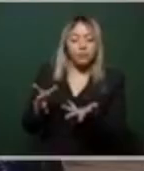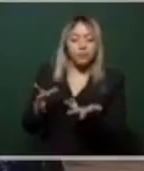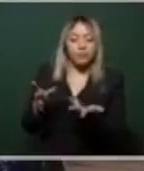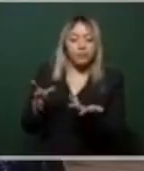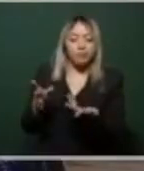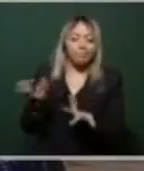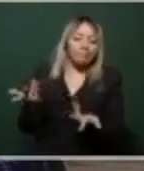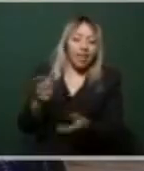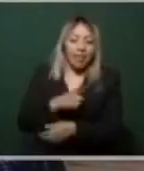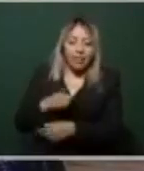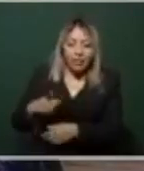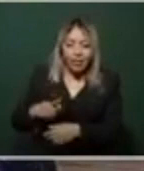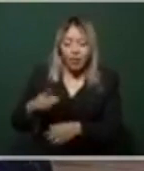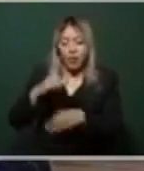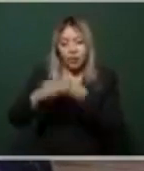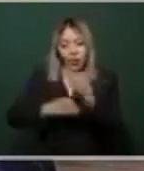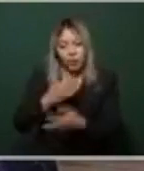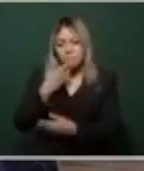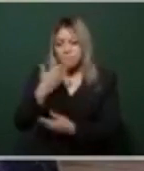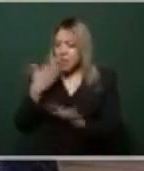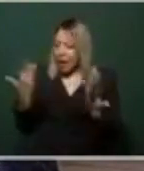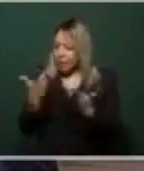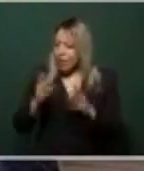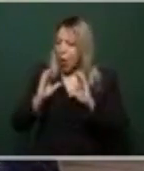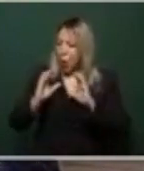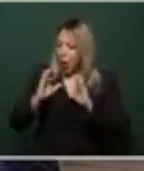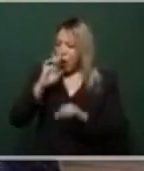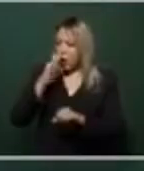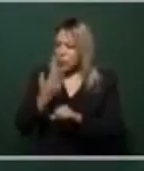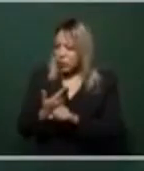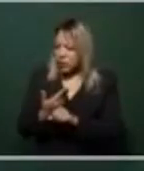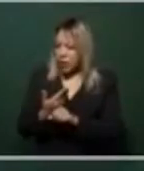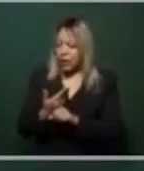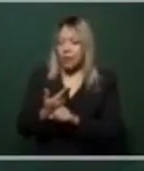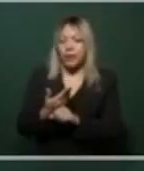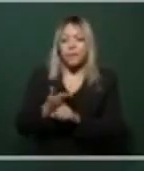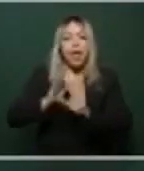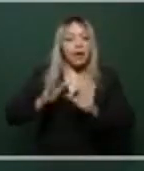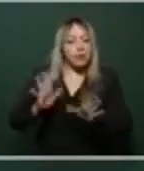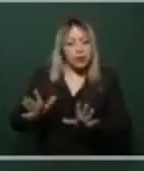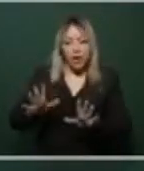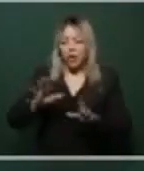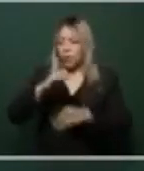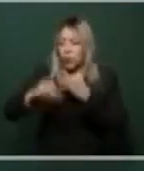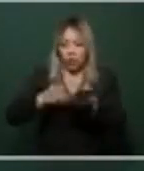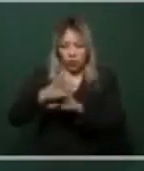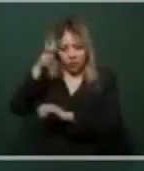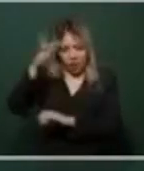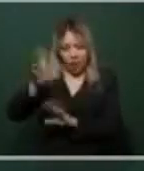tenemos que actuar con mucha responsabilidad. Ya está cubierto todo el Estado